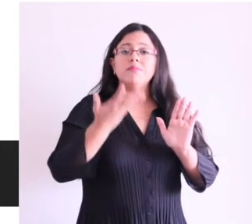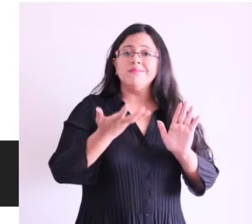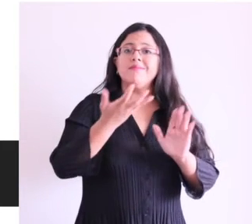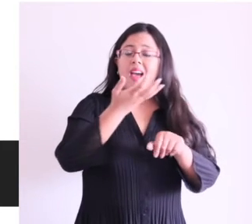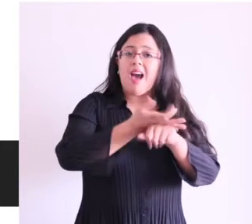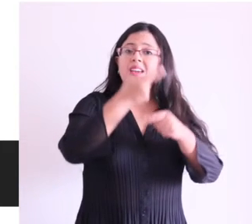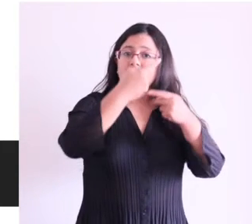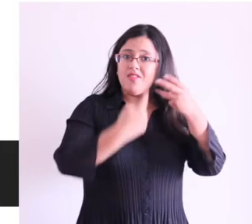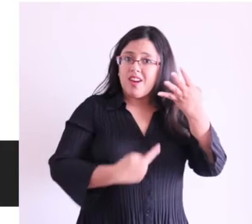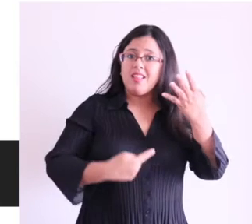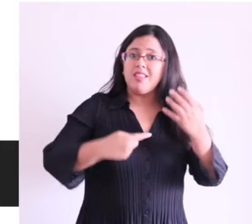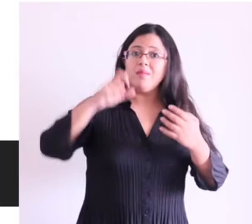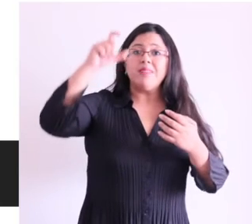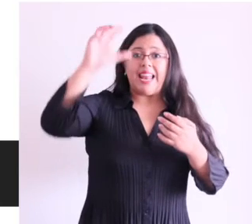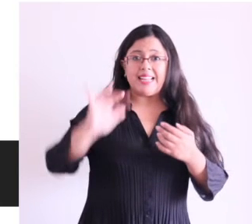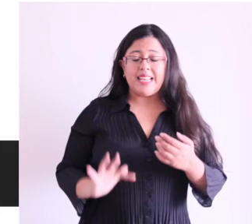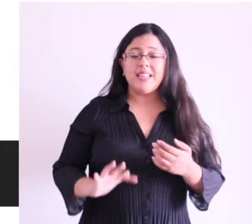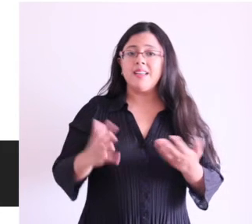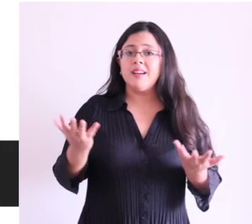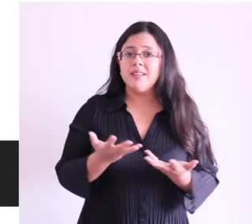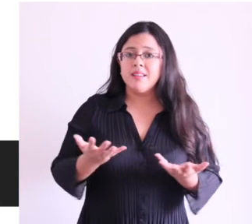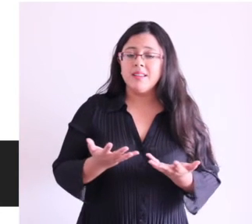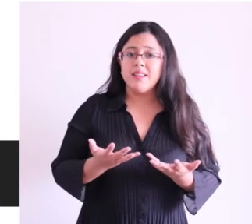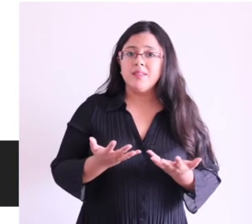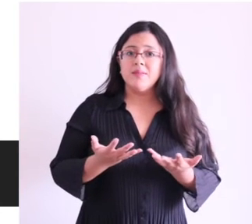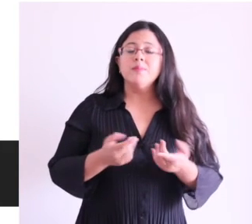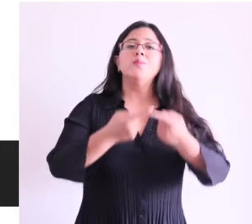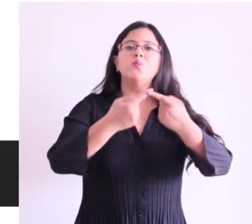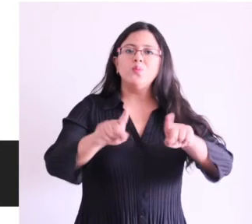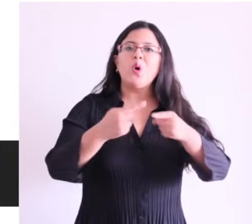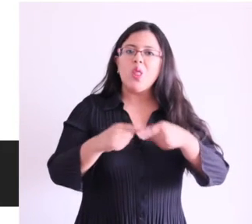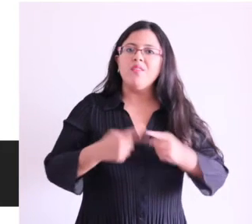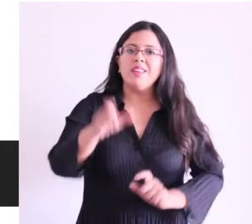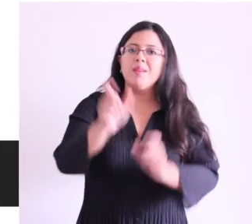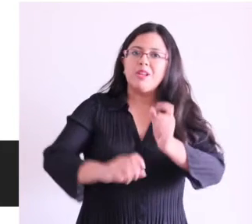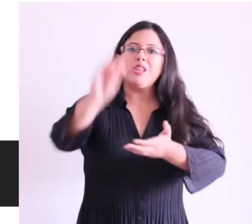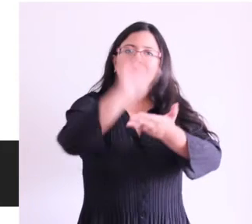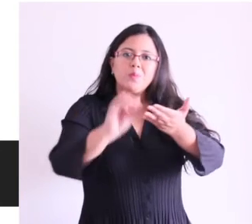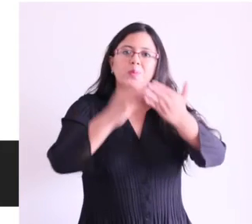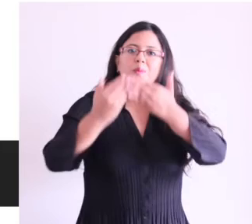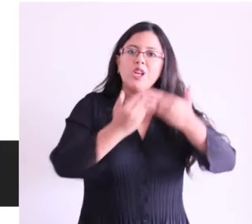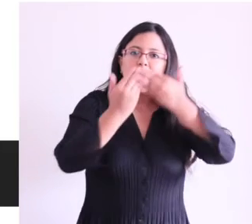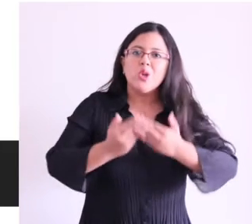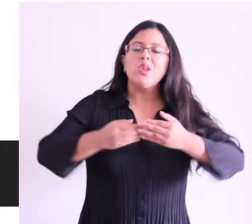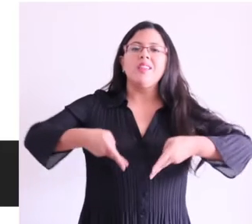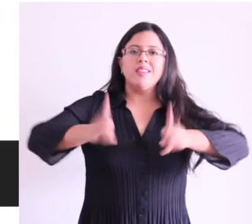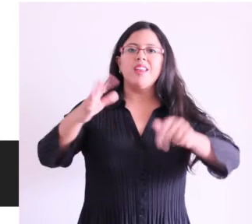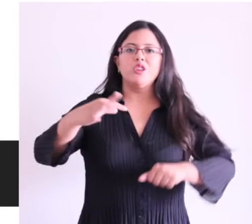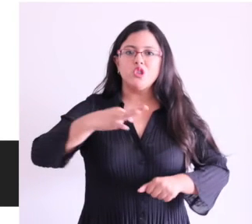existe otra clasificación establecida por los diferentes autores que estudian el derecho